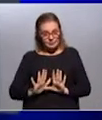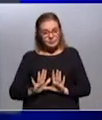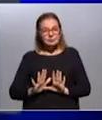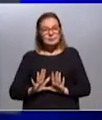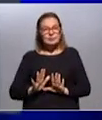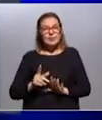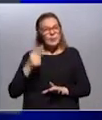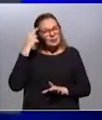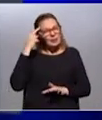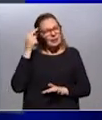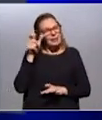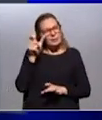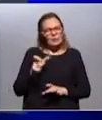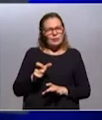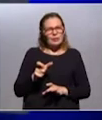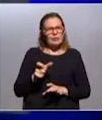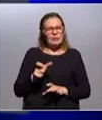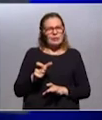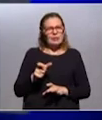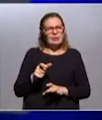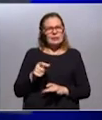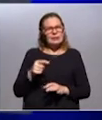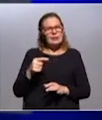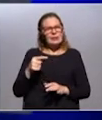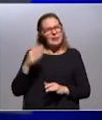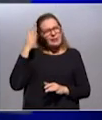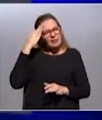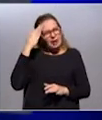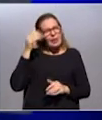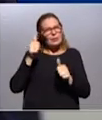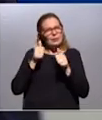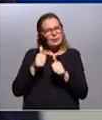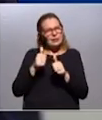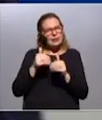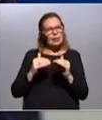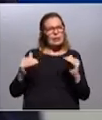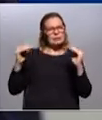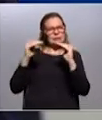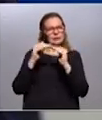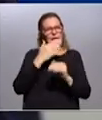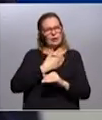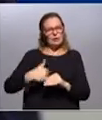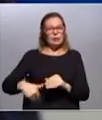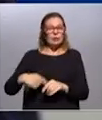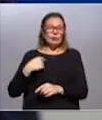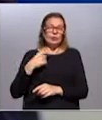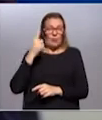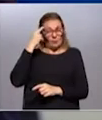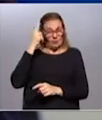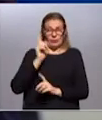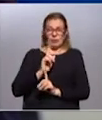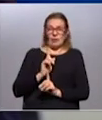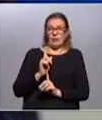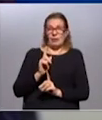crees que la gente ha interiorizado bien este nivel de gobierno yo creo que no pilar creo que